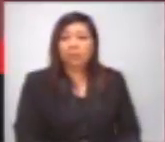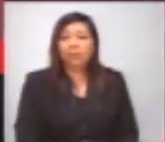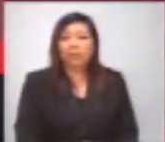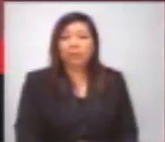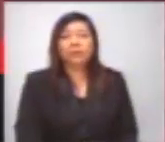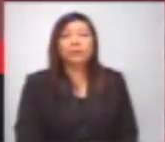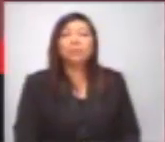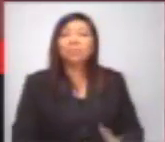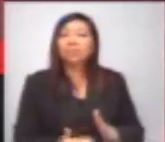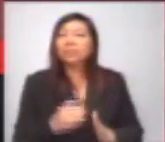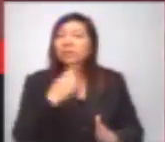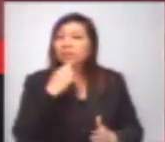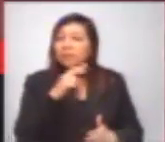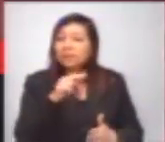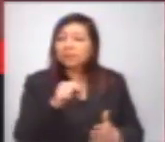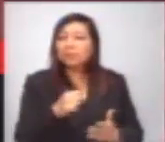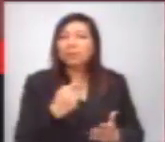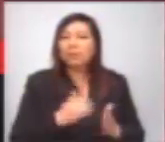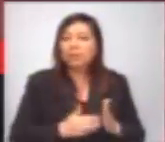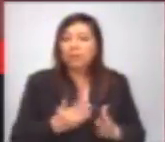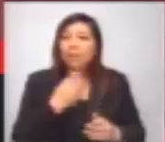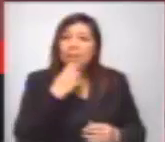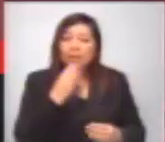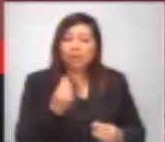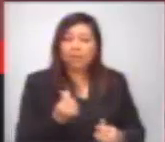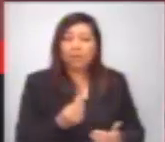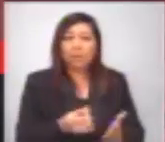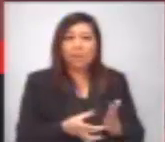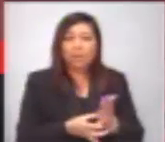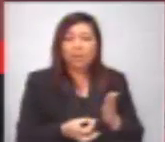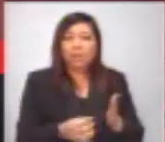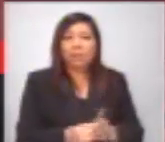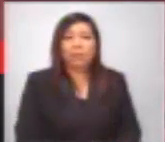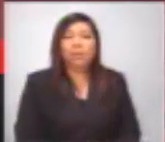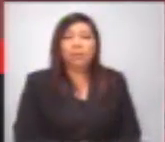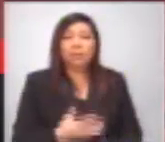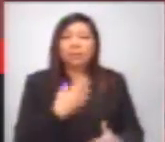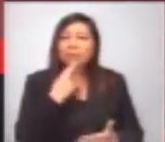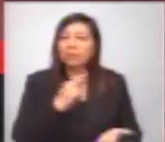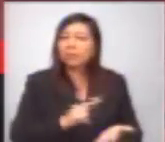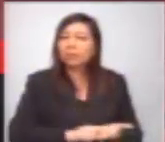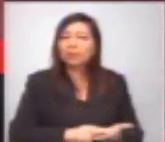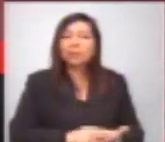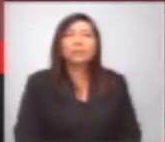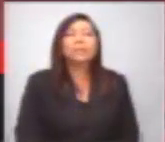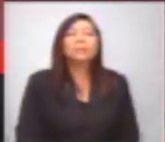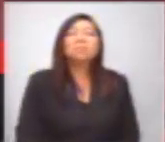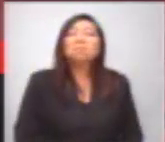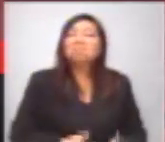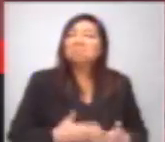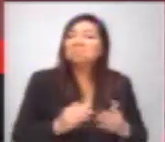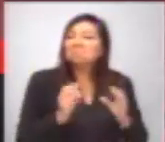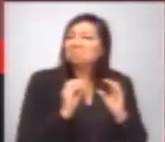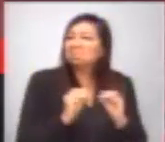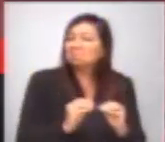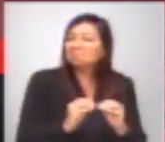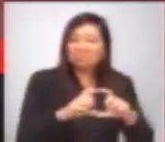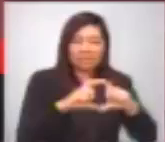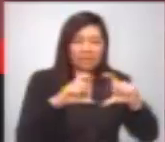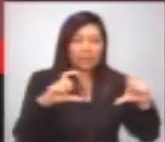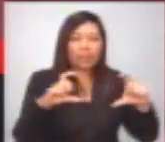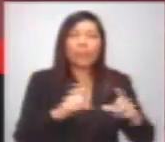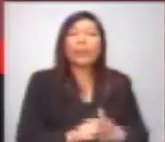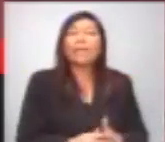de alto en azúcares, alto en grasa, alto en sales, ¿no? Se podría poner un letrero